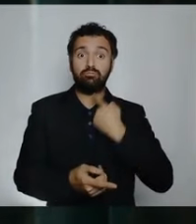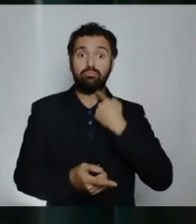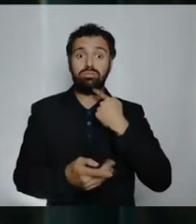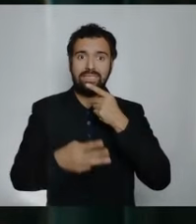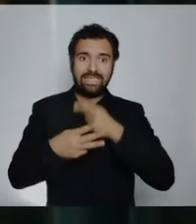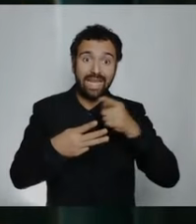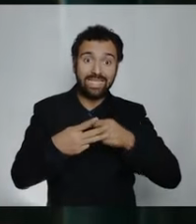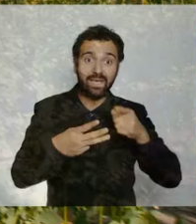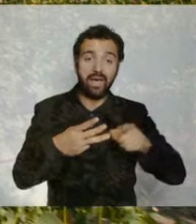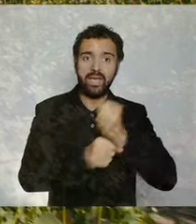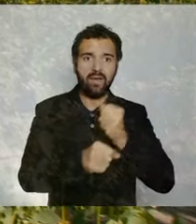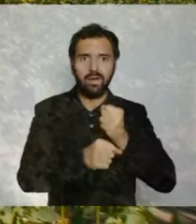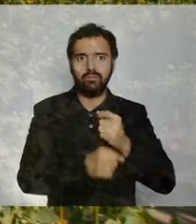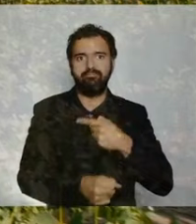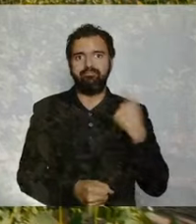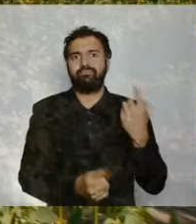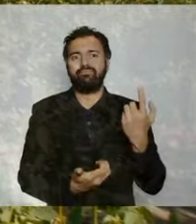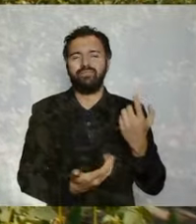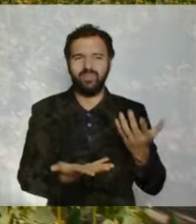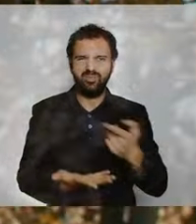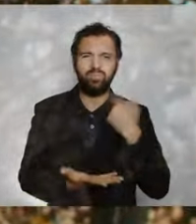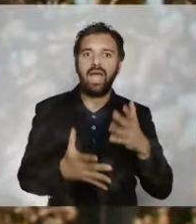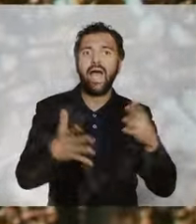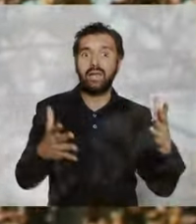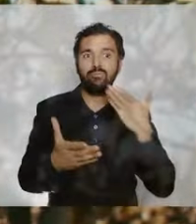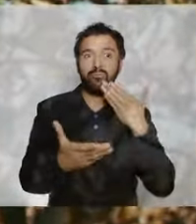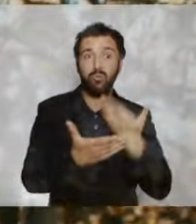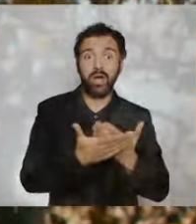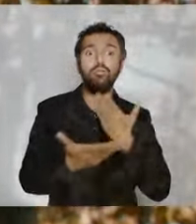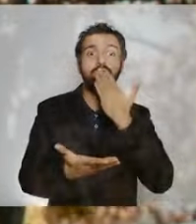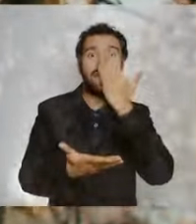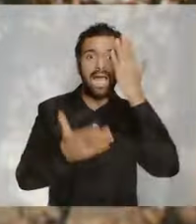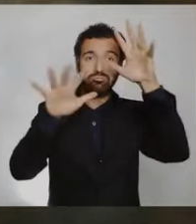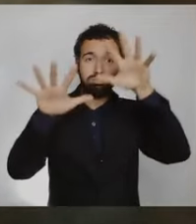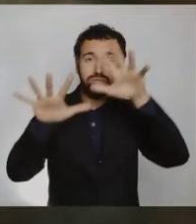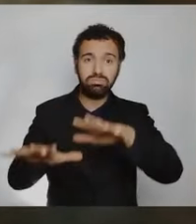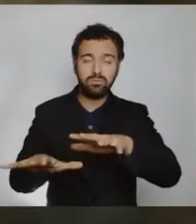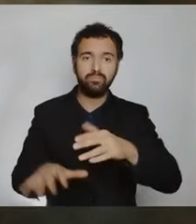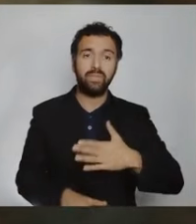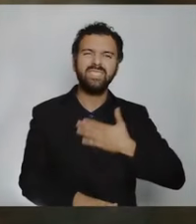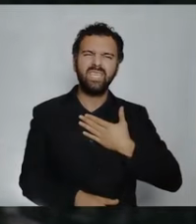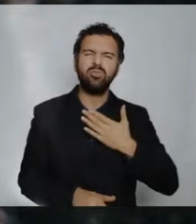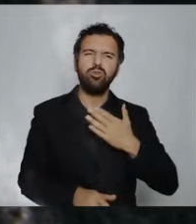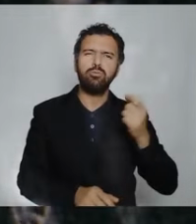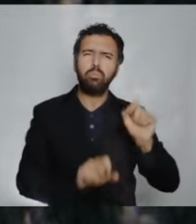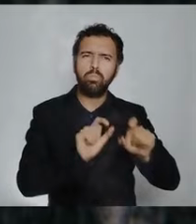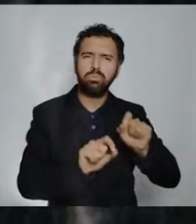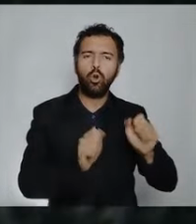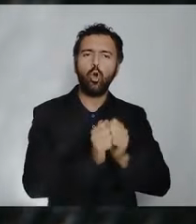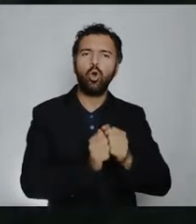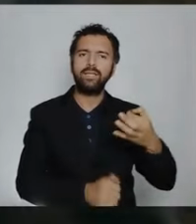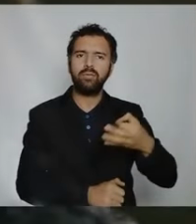tenía de 3 semanas, por darle un ejemplo. Entonces la pérdida es bastante grande cuando cae un helado. Me siento protegido con el seguro,